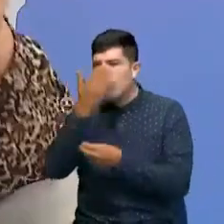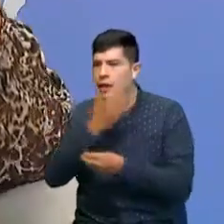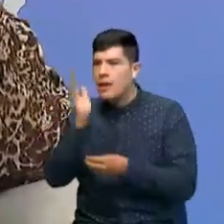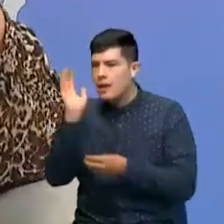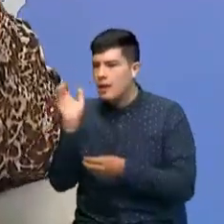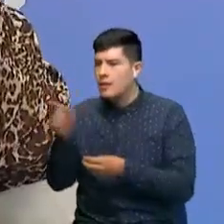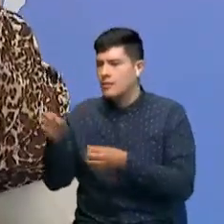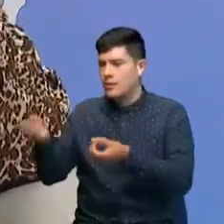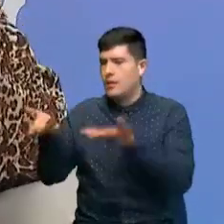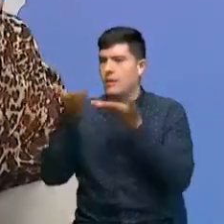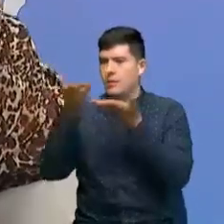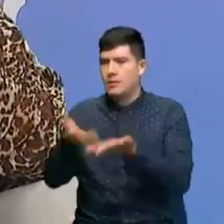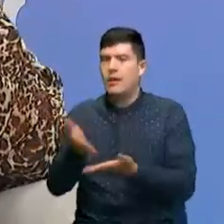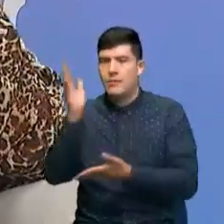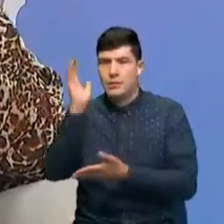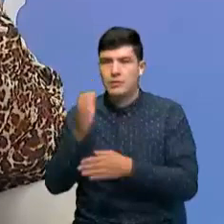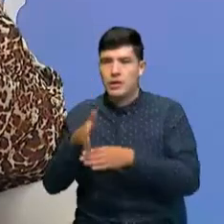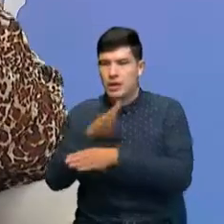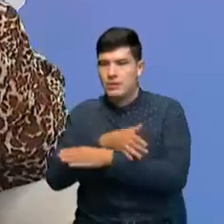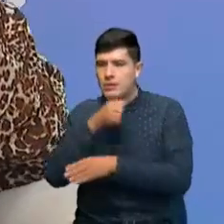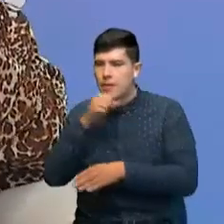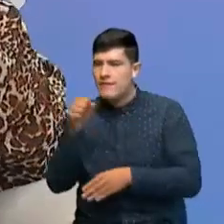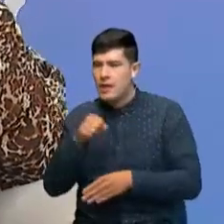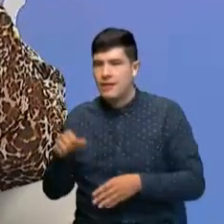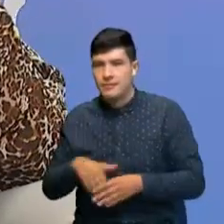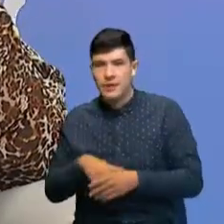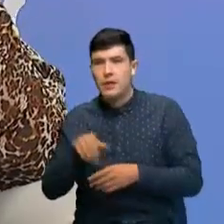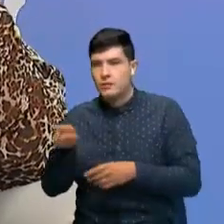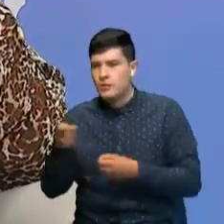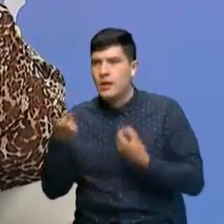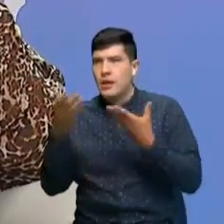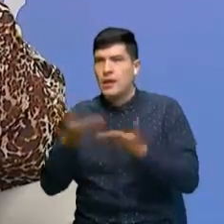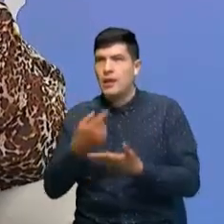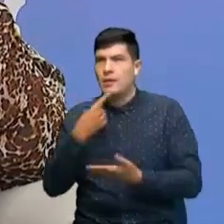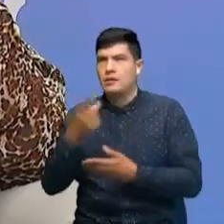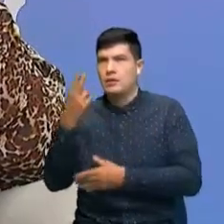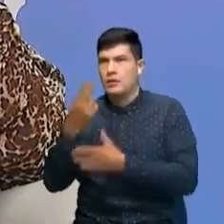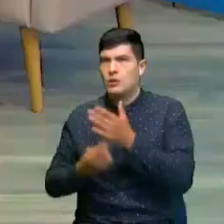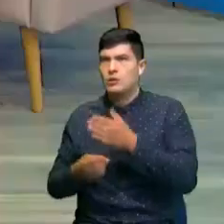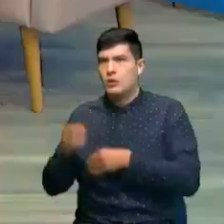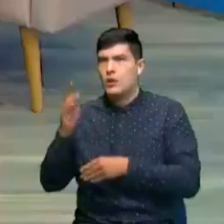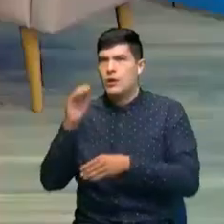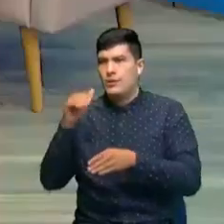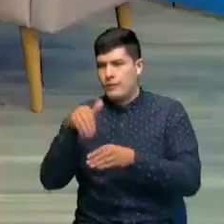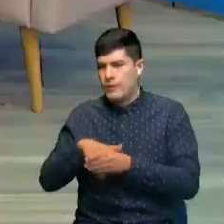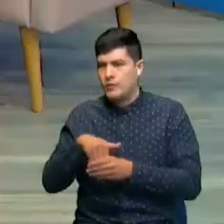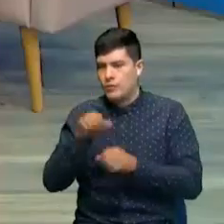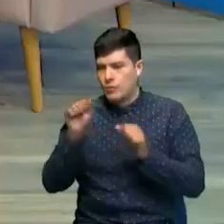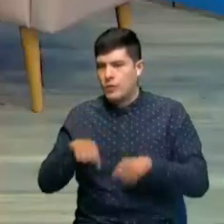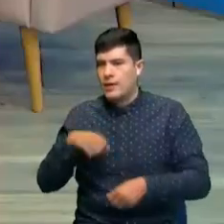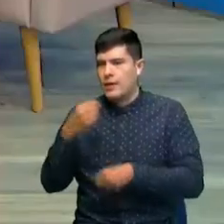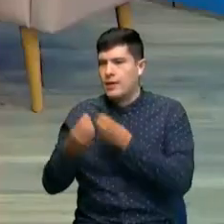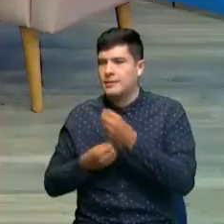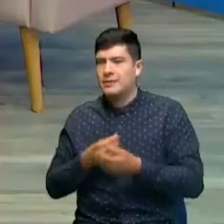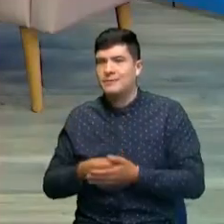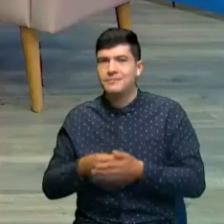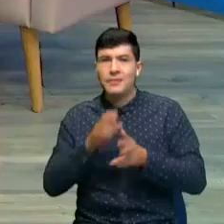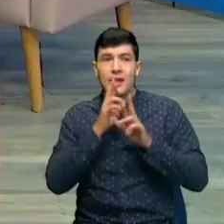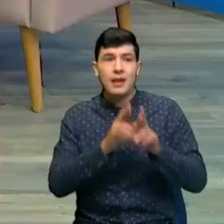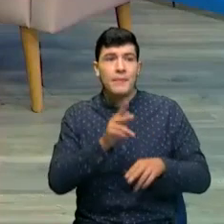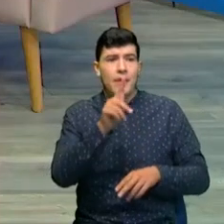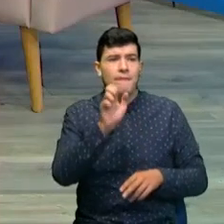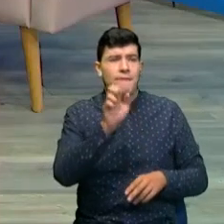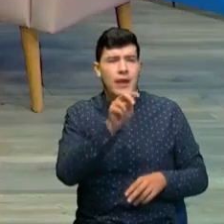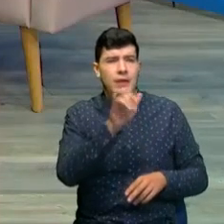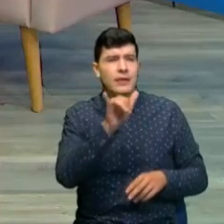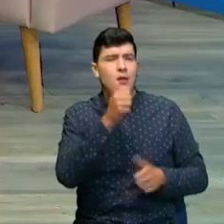y le sale la pensión anticipada de vejez. Bueno. Ahí ya le dije los dos fondos que puede hacer. Listo, perfecto. Uh-huh. Rápidamente, Fanny, para